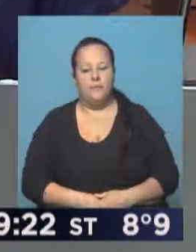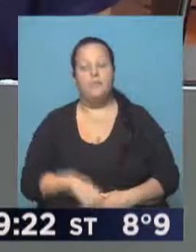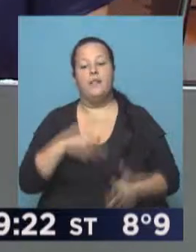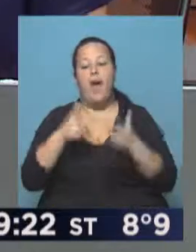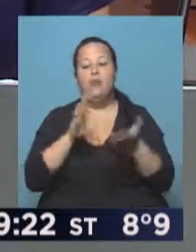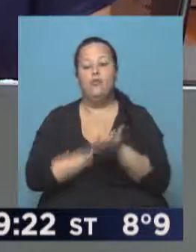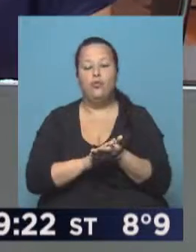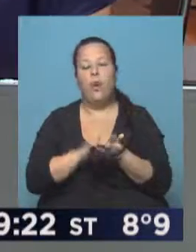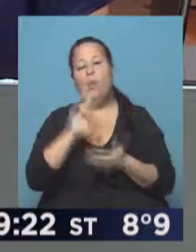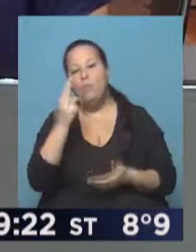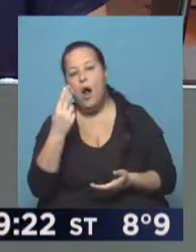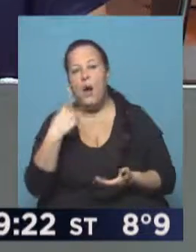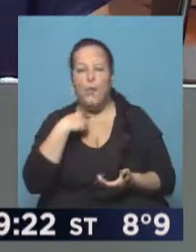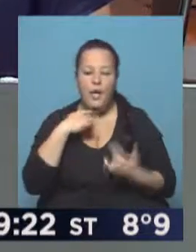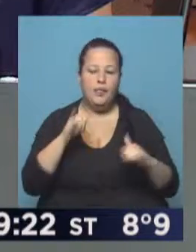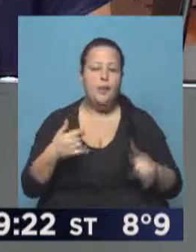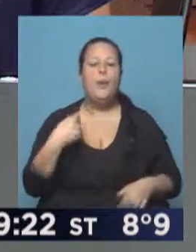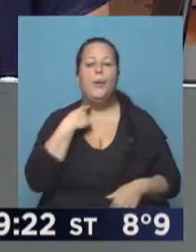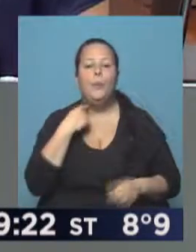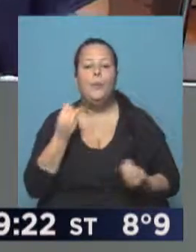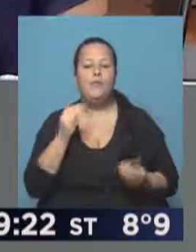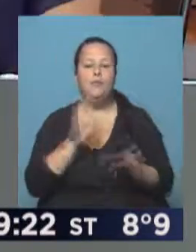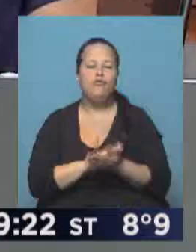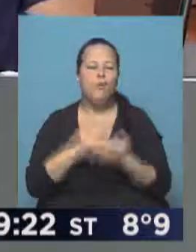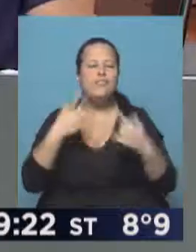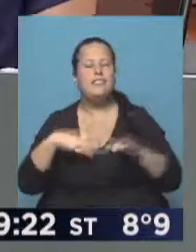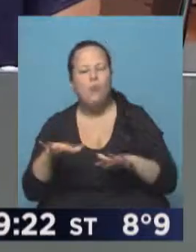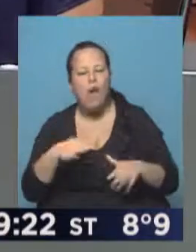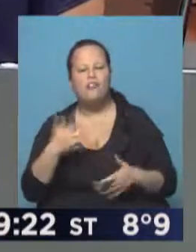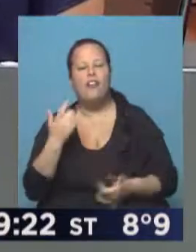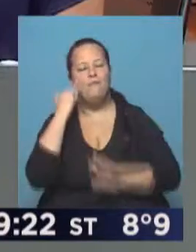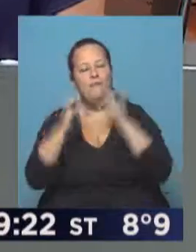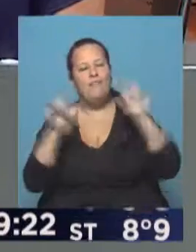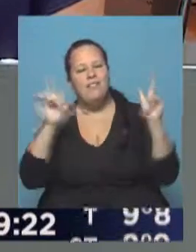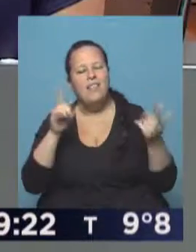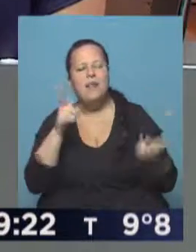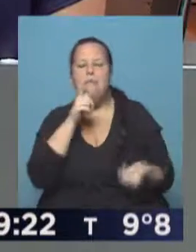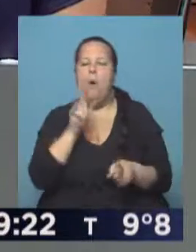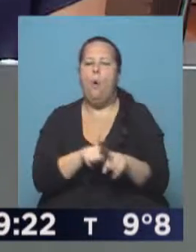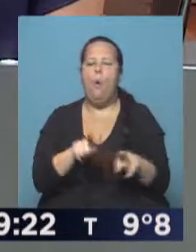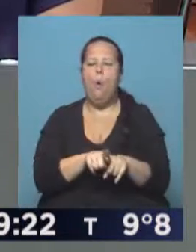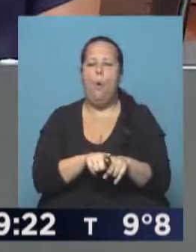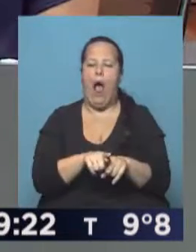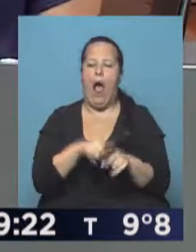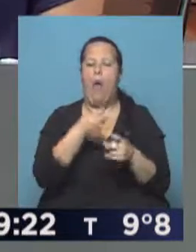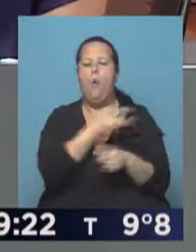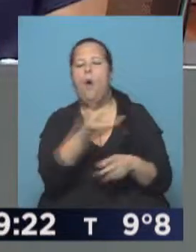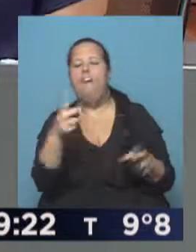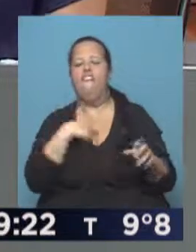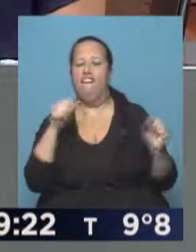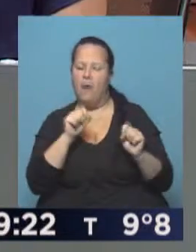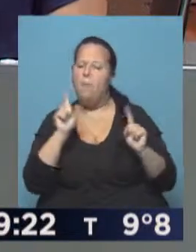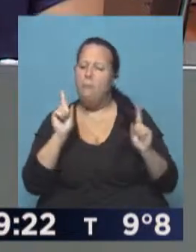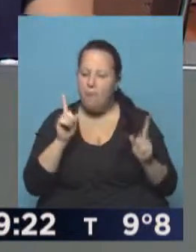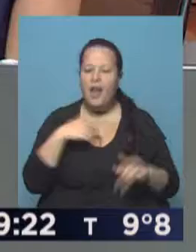Hablamos de las víctimas. Claro que sí, de las víctimas, de esos hechos que a veces reflejamos en los medios y que parecen más numéricos, más fríos, ¿no?